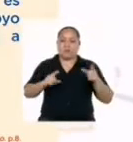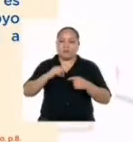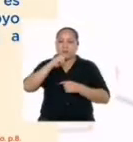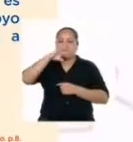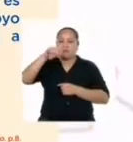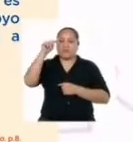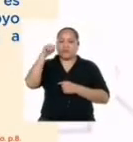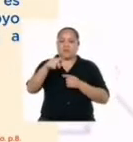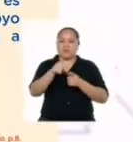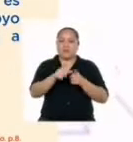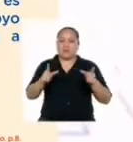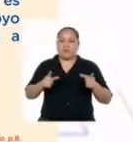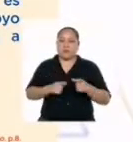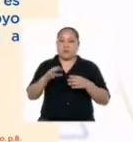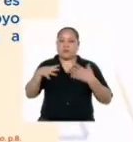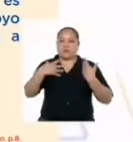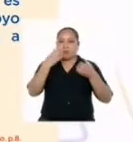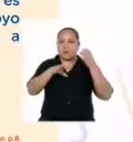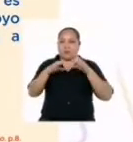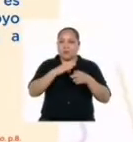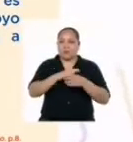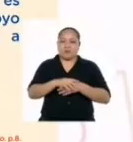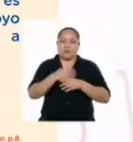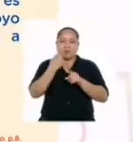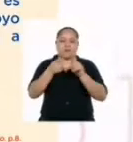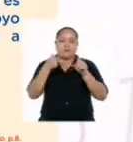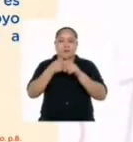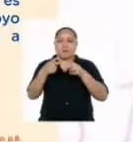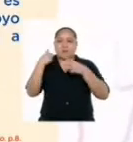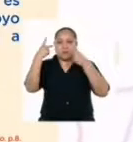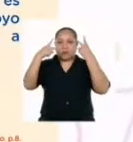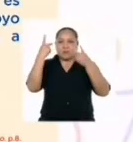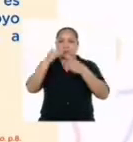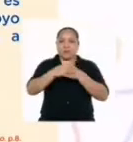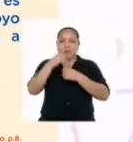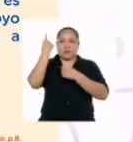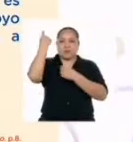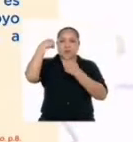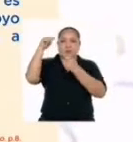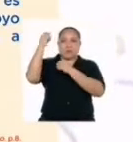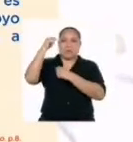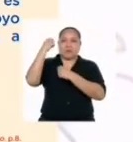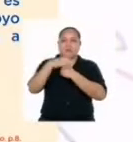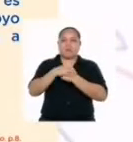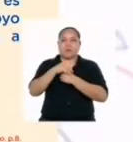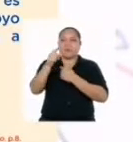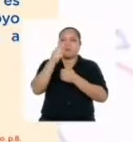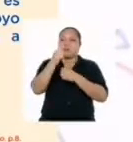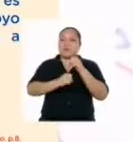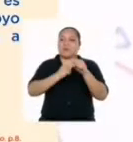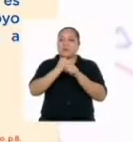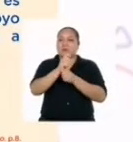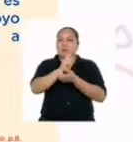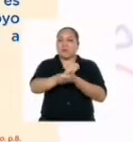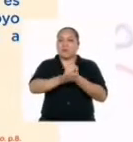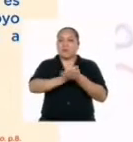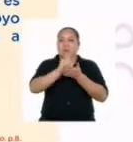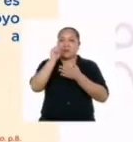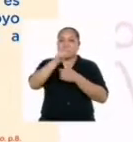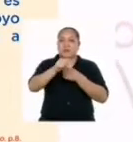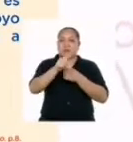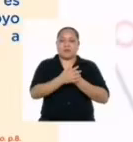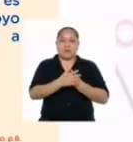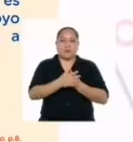un destino en el que se podrán realizar actividades turísticas. Profesora, ¿en qué año fue escrita esta crónica?